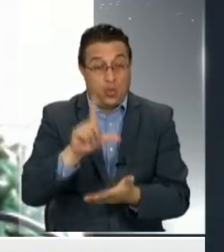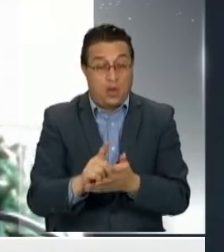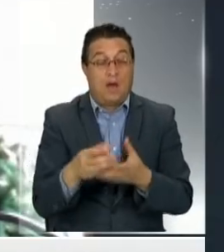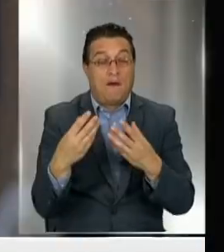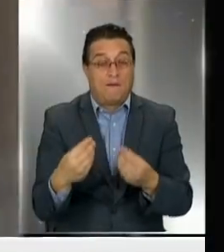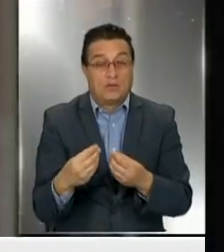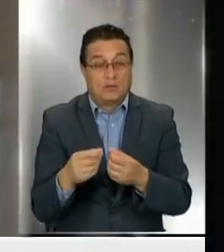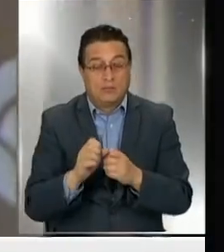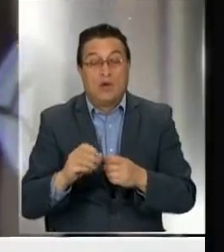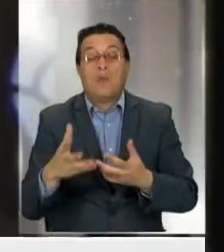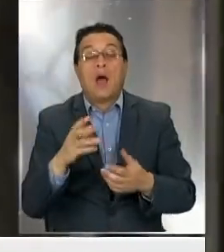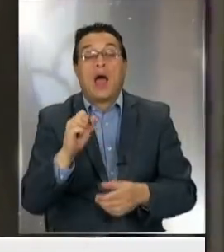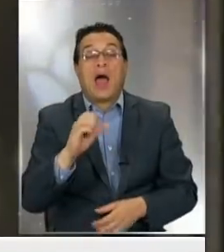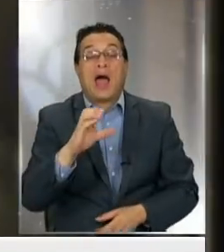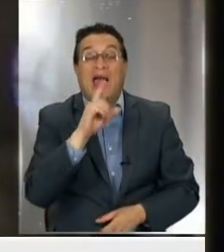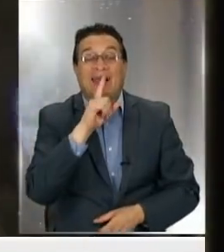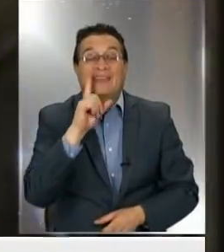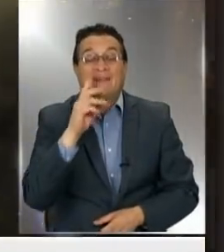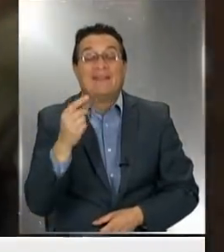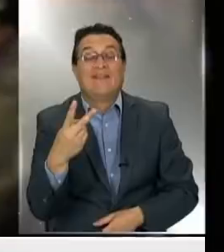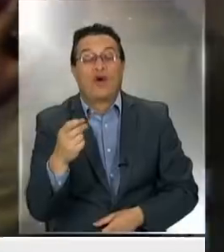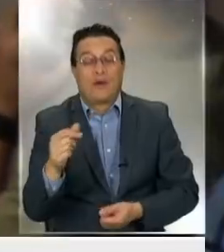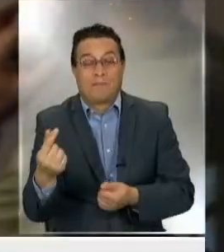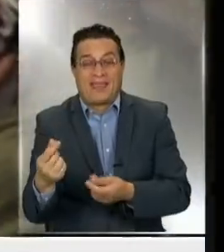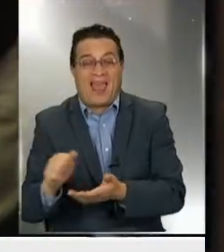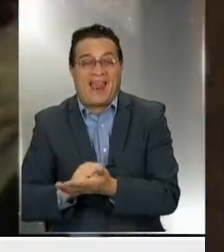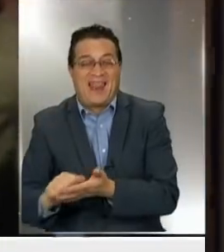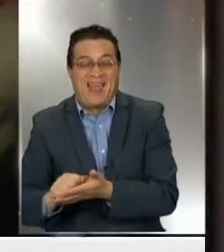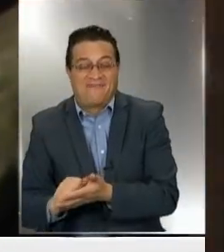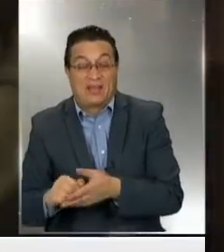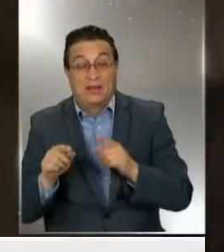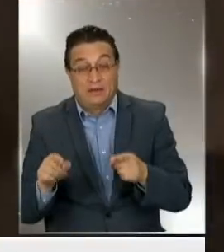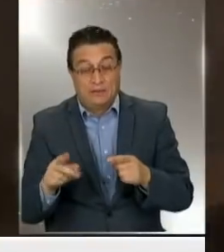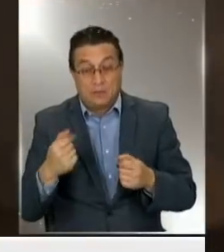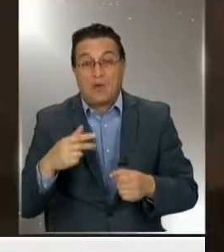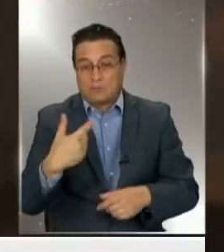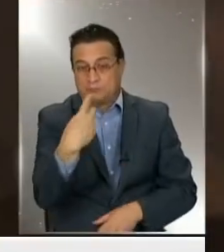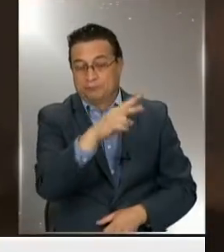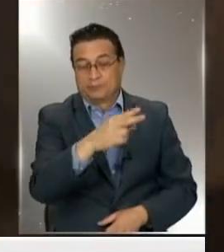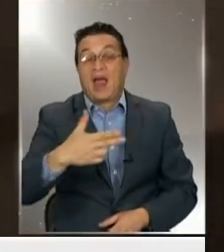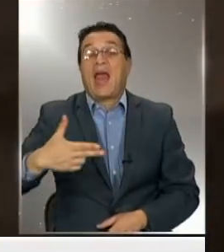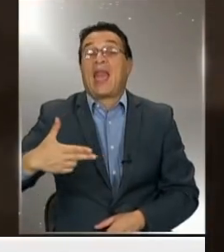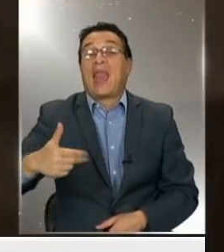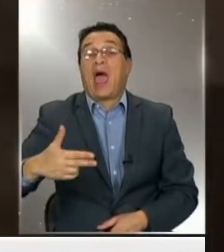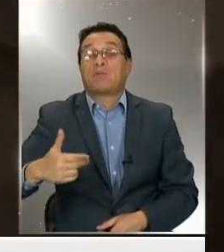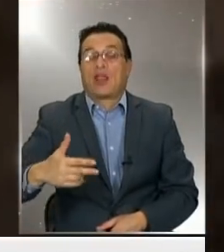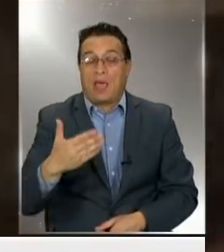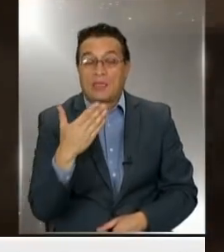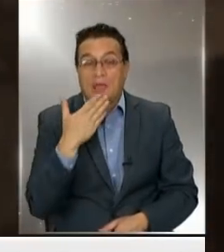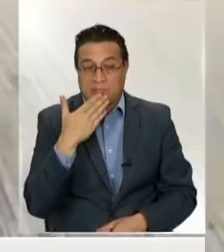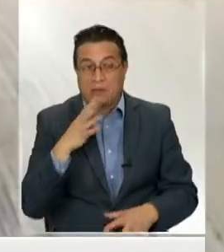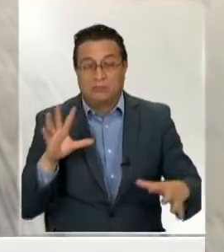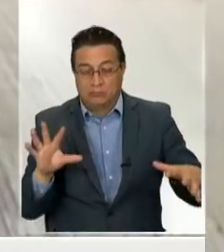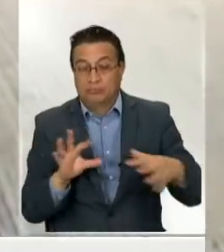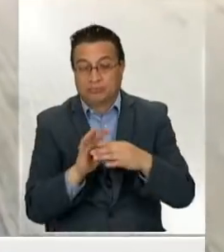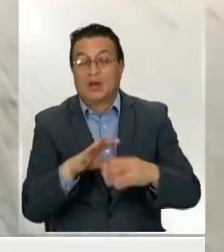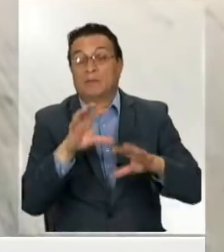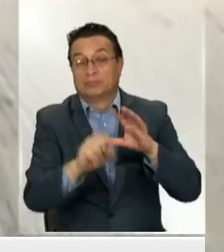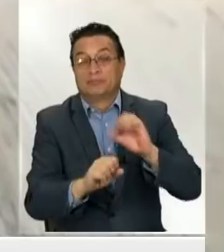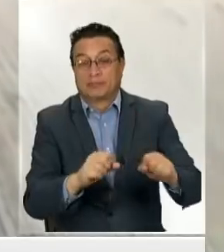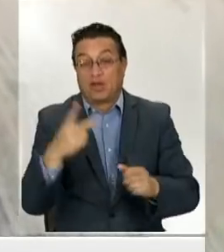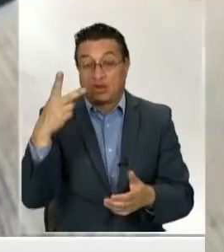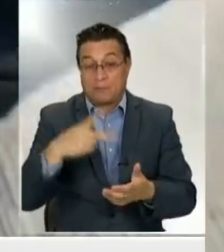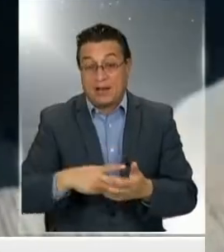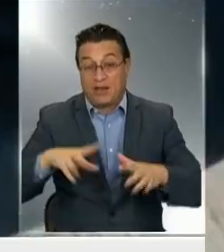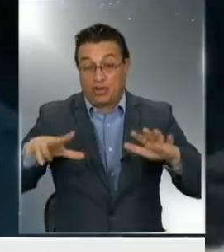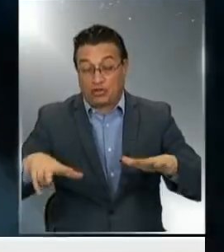para lavar activos. Otros grupos internacionales que tendrían vínculos con mafias napolitanas también han sido desarticulados en el país. En